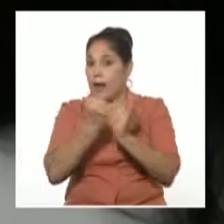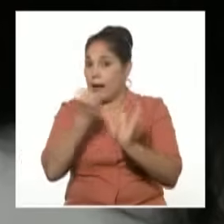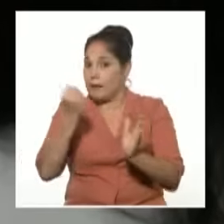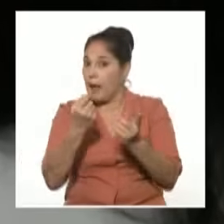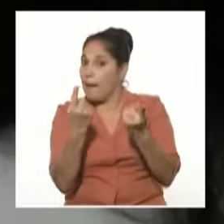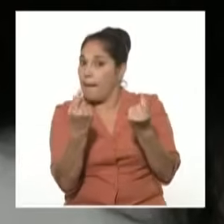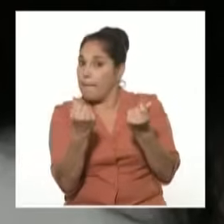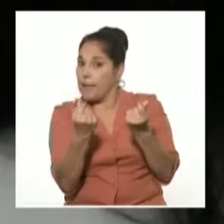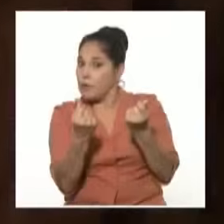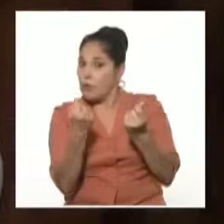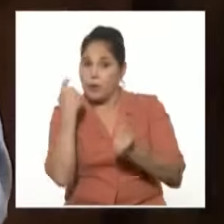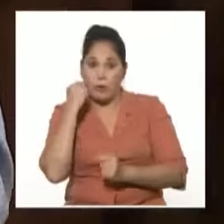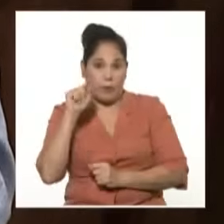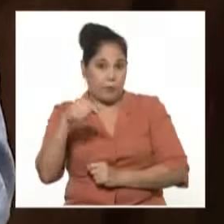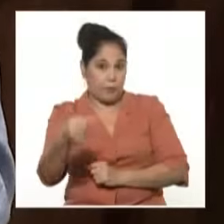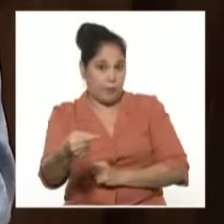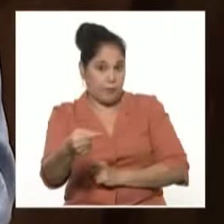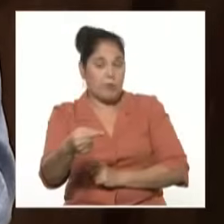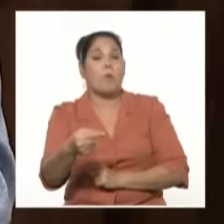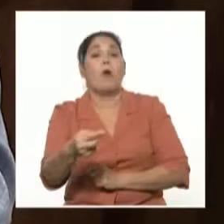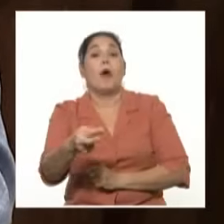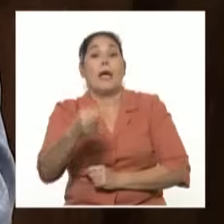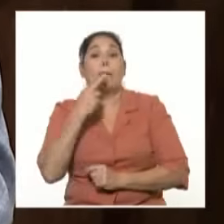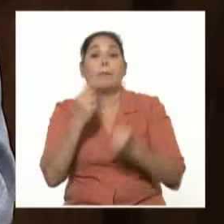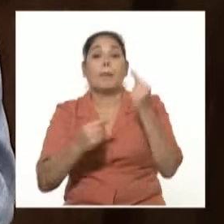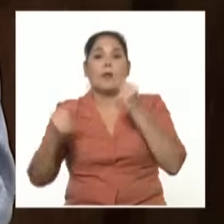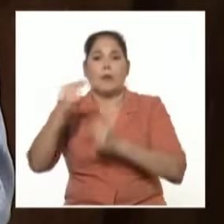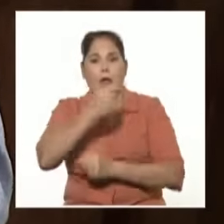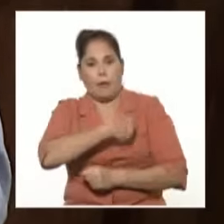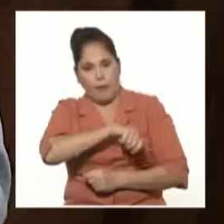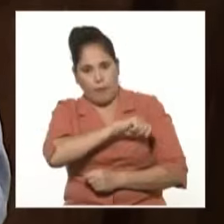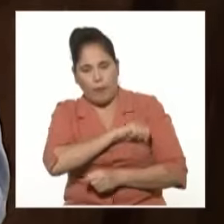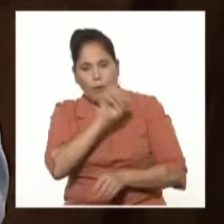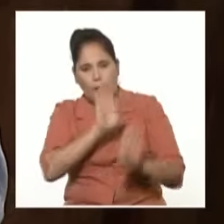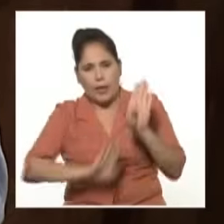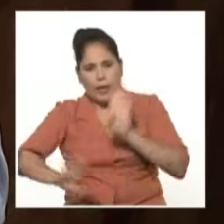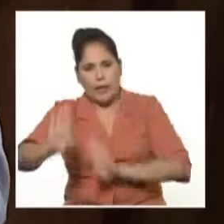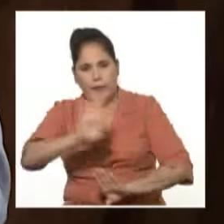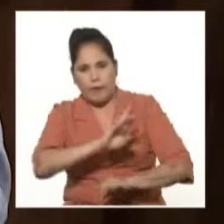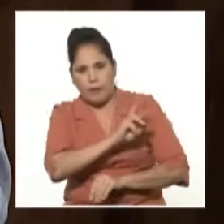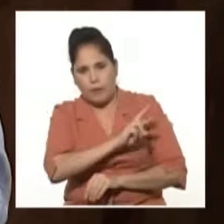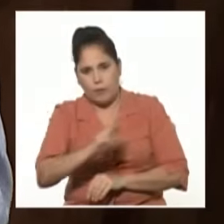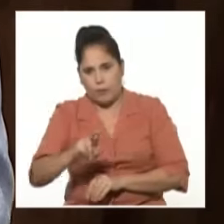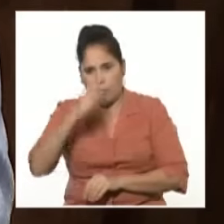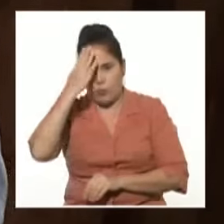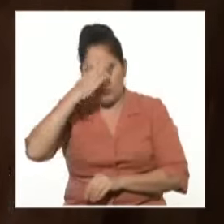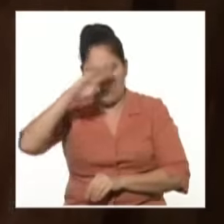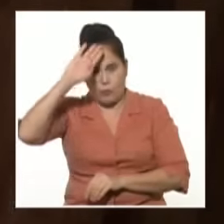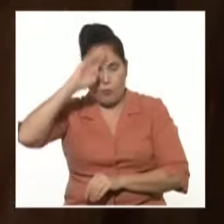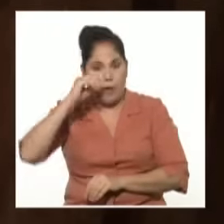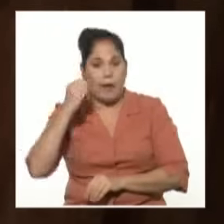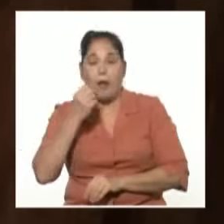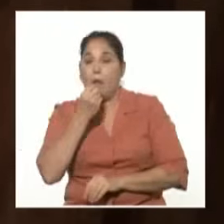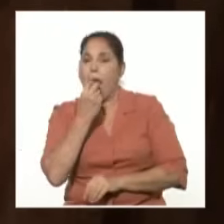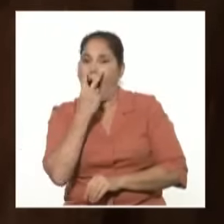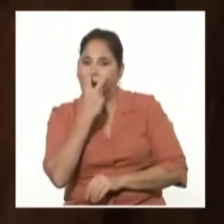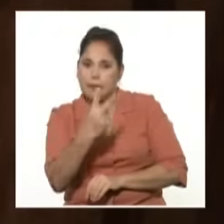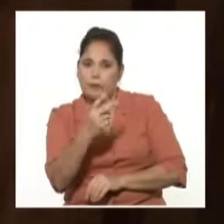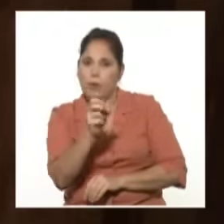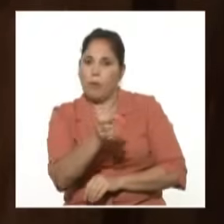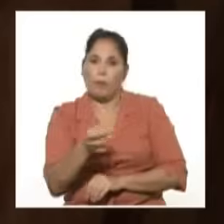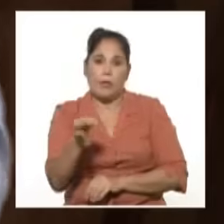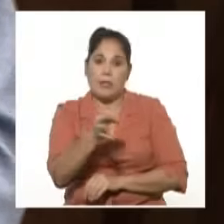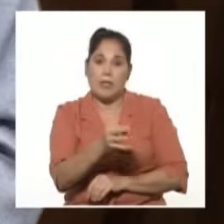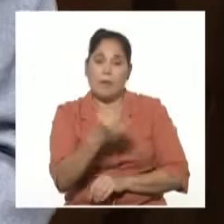presupuesto 2026 responda a las prioridades del pueblo y a la defensa de la revolución. Reforzar la atención a los territorios afectados